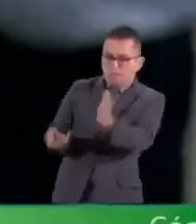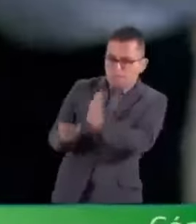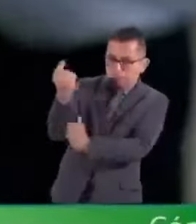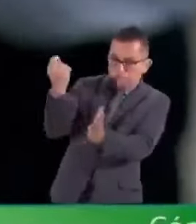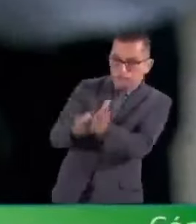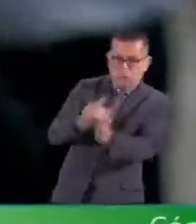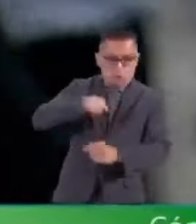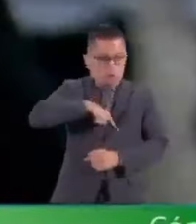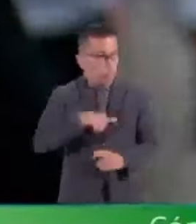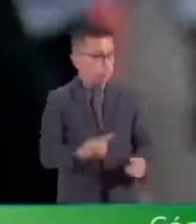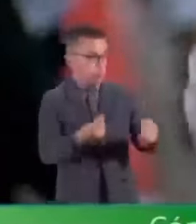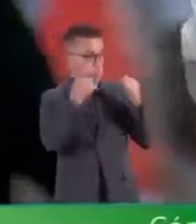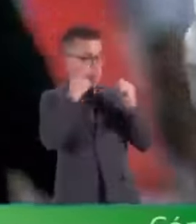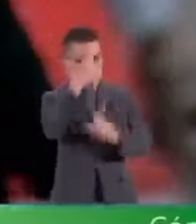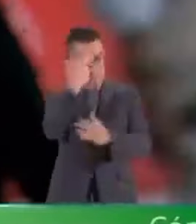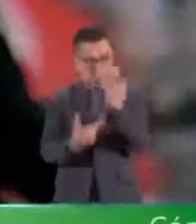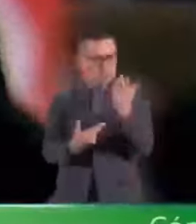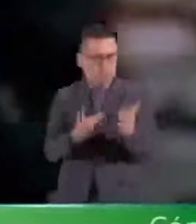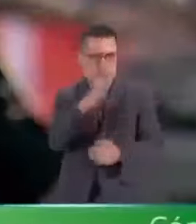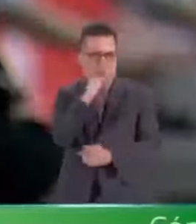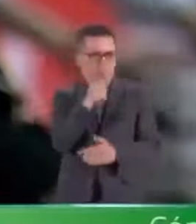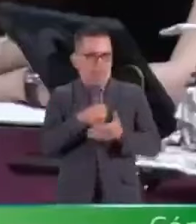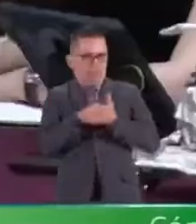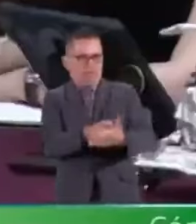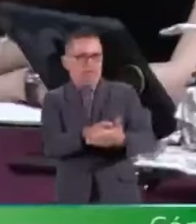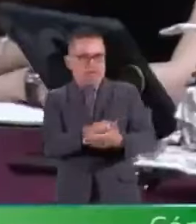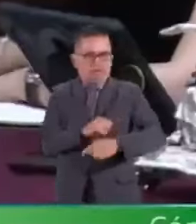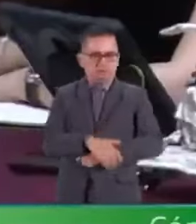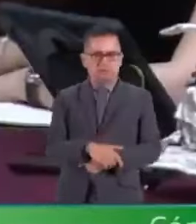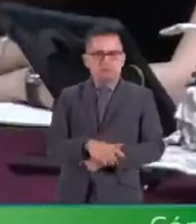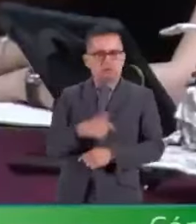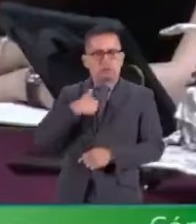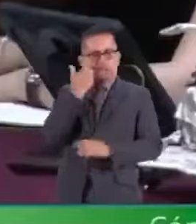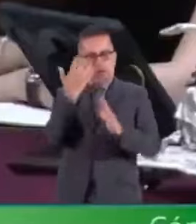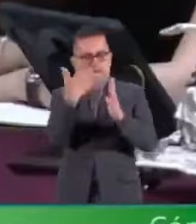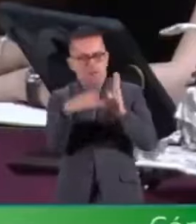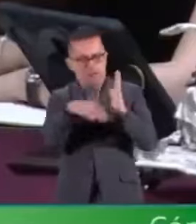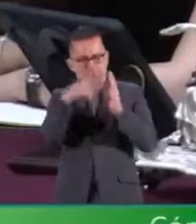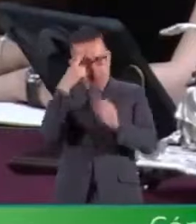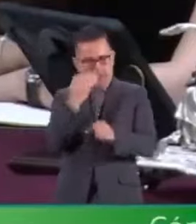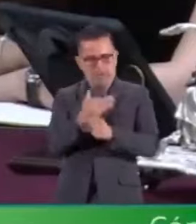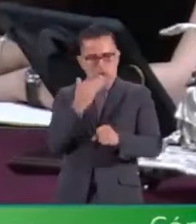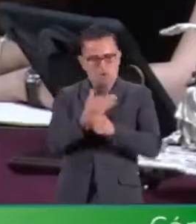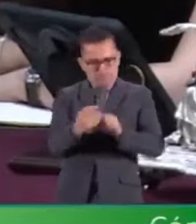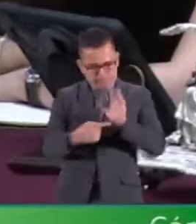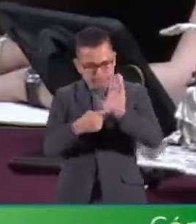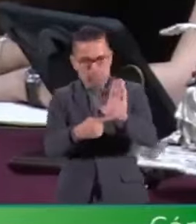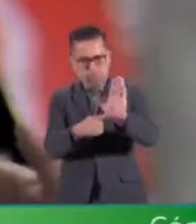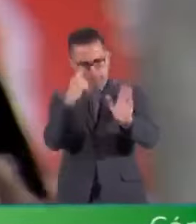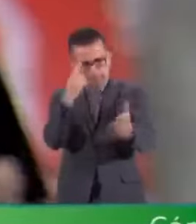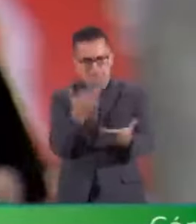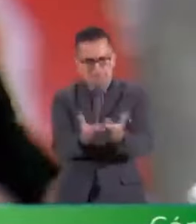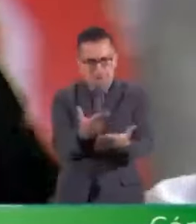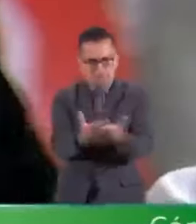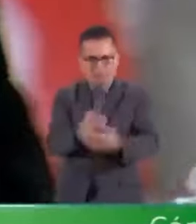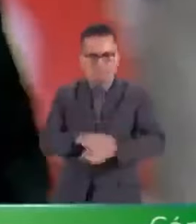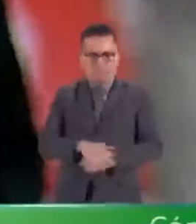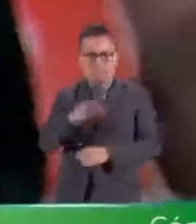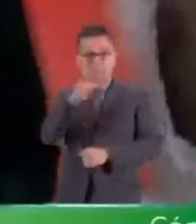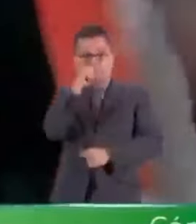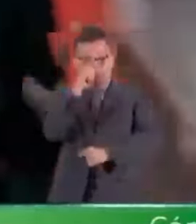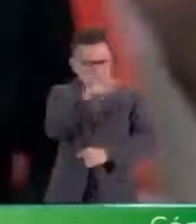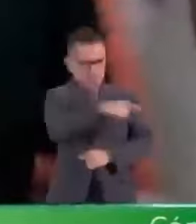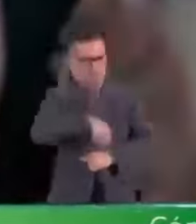lectura para que exista constancia de lo que estamos haciendo en este momento. Si las y los legisladores quieren participar de